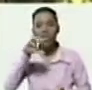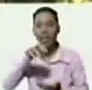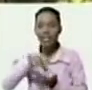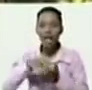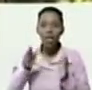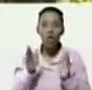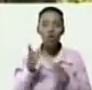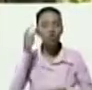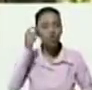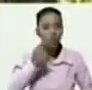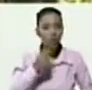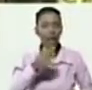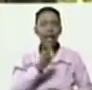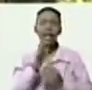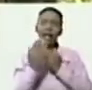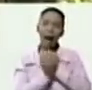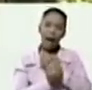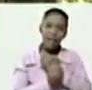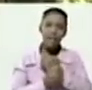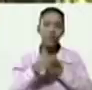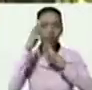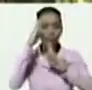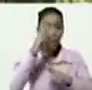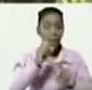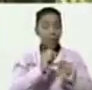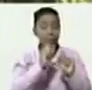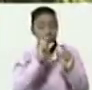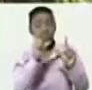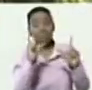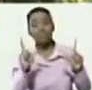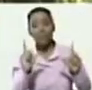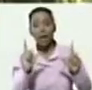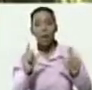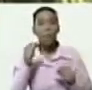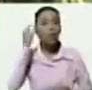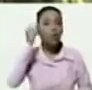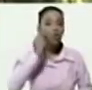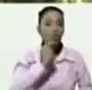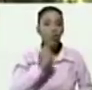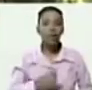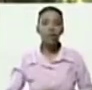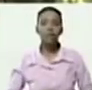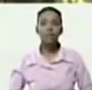cariño, con respeto y su admiración por Antonio José de Sucre.